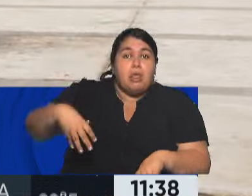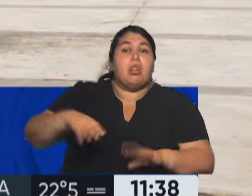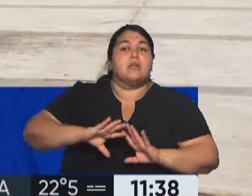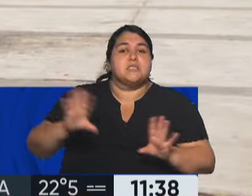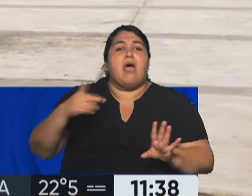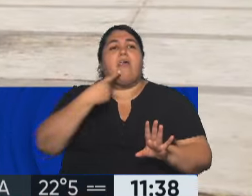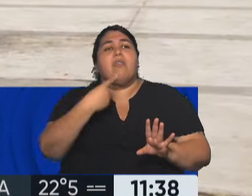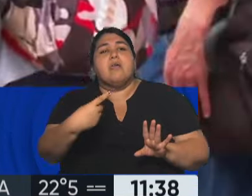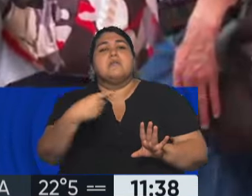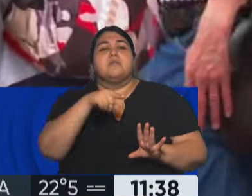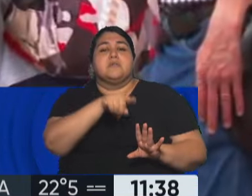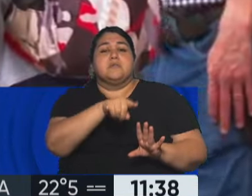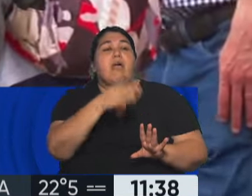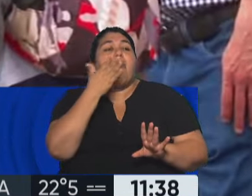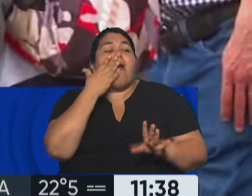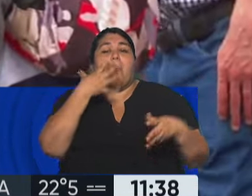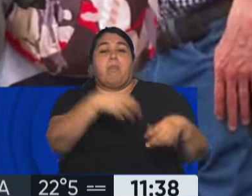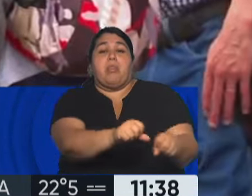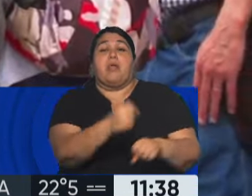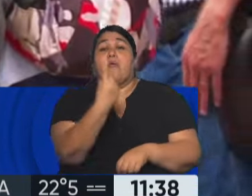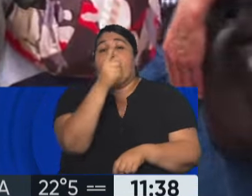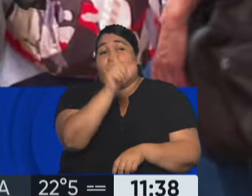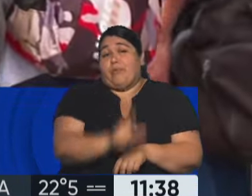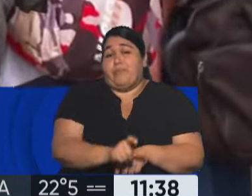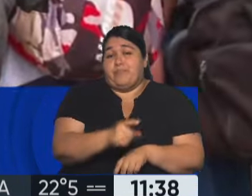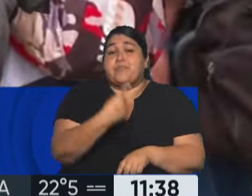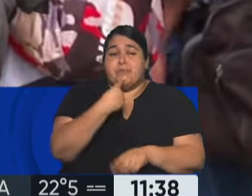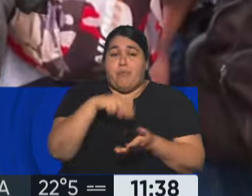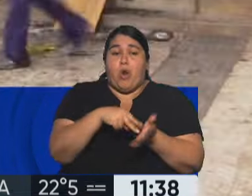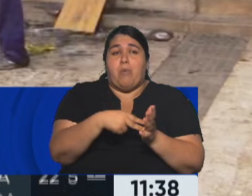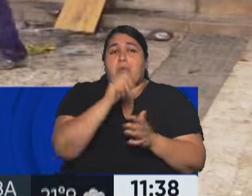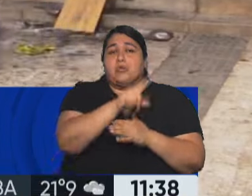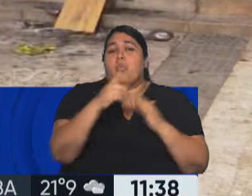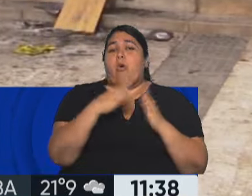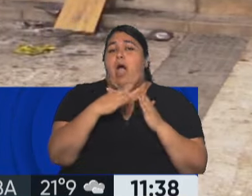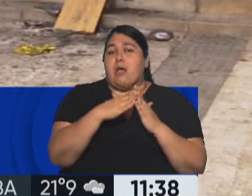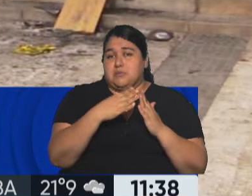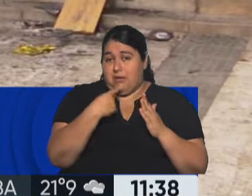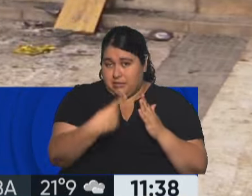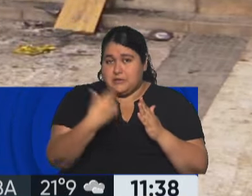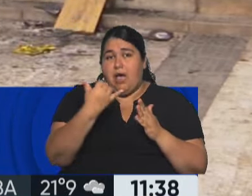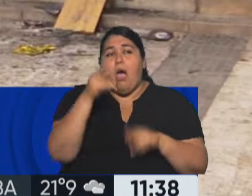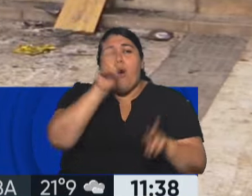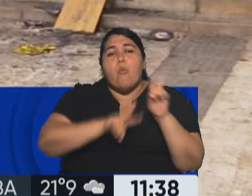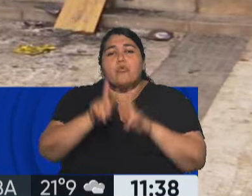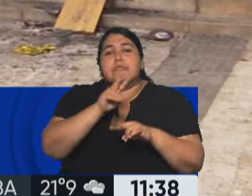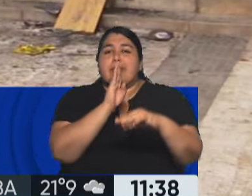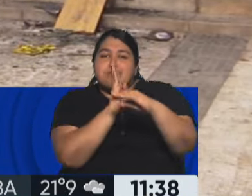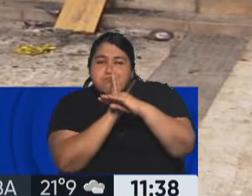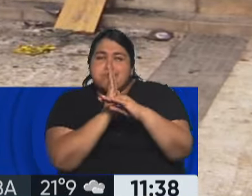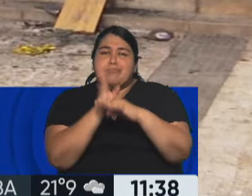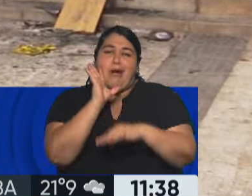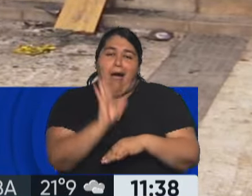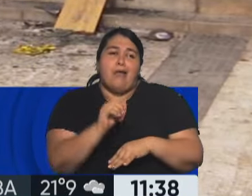localizado a quien lo hizo es un solo chico que tiene problemas en la casa O sea que están buscando un chivo expiatorio un